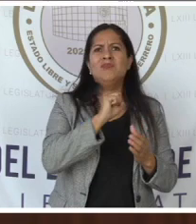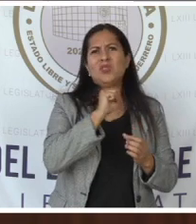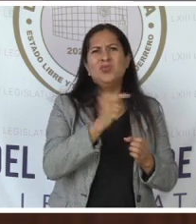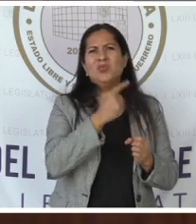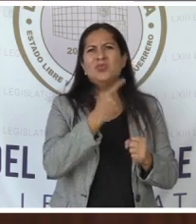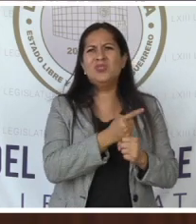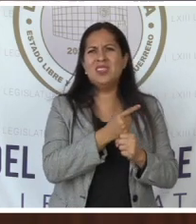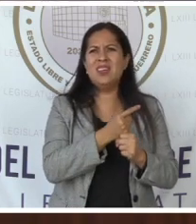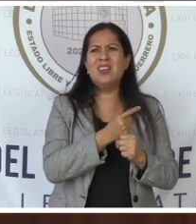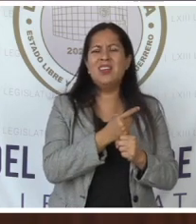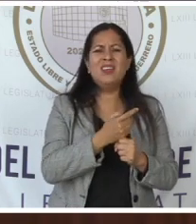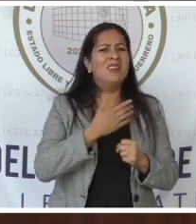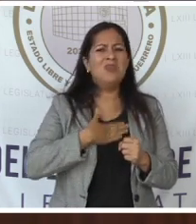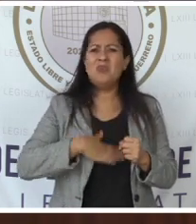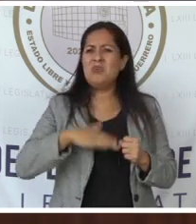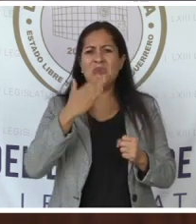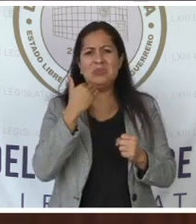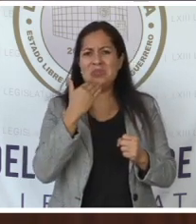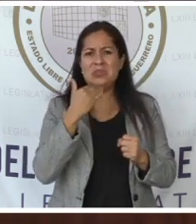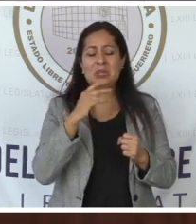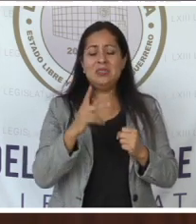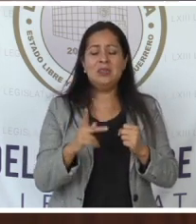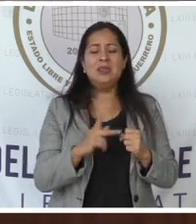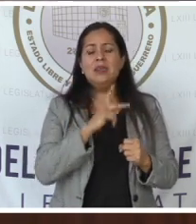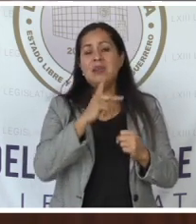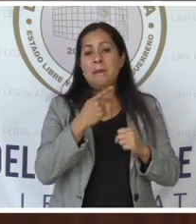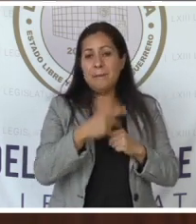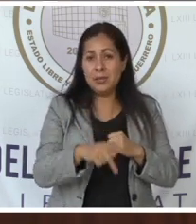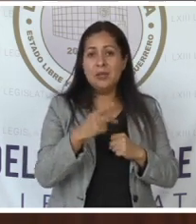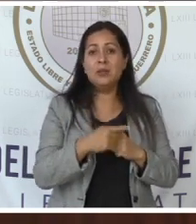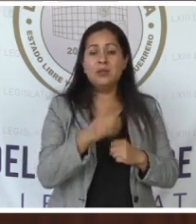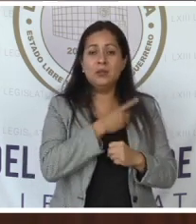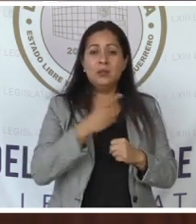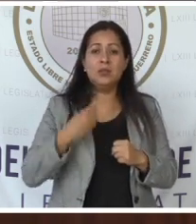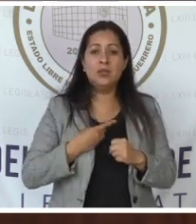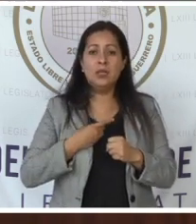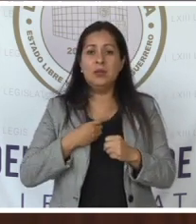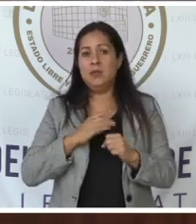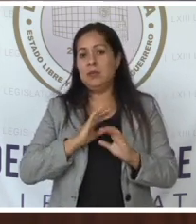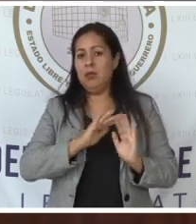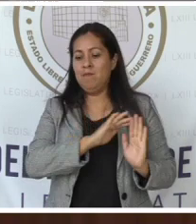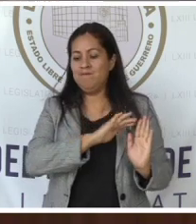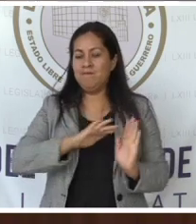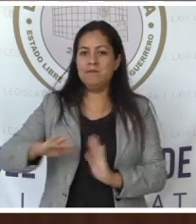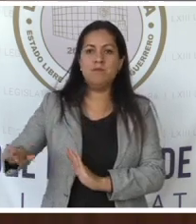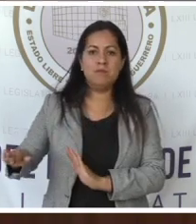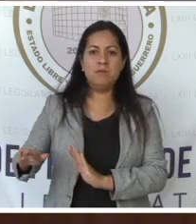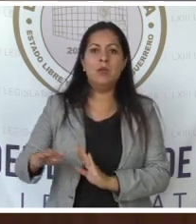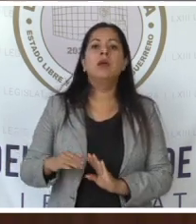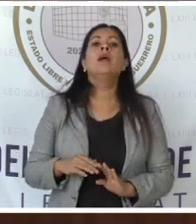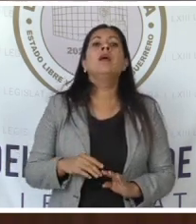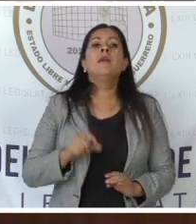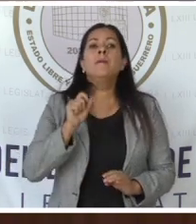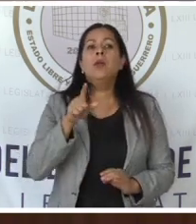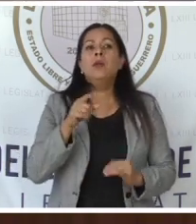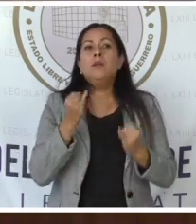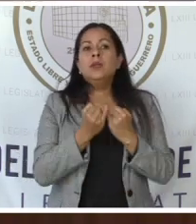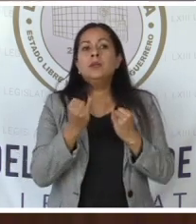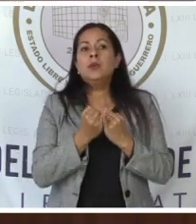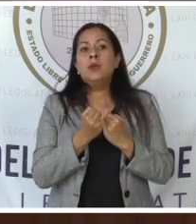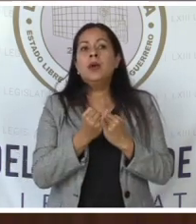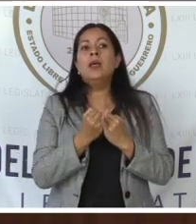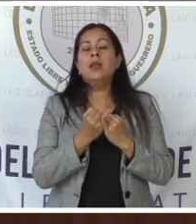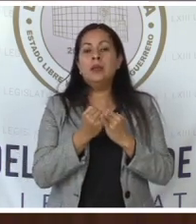condenables, socialmente injustas y peligrosas, y deben rechazarse. De tal manera, resalta